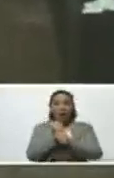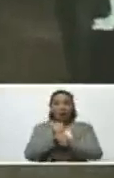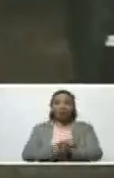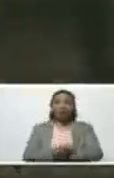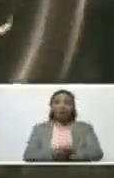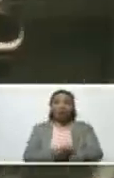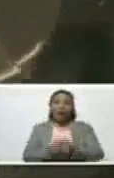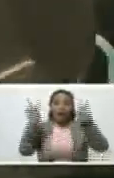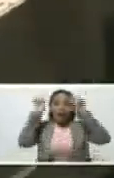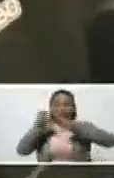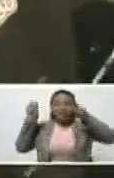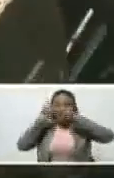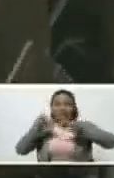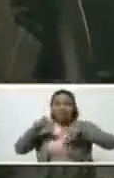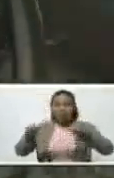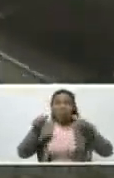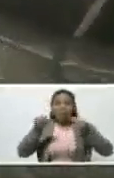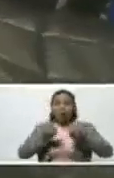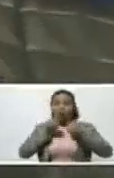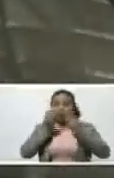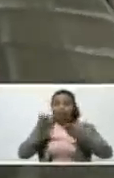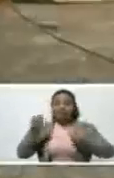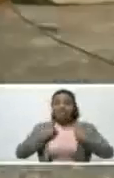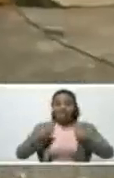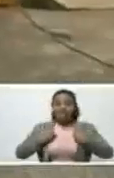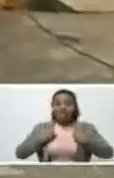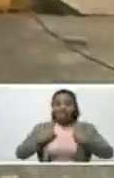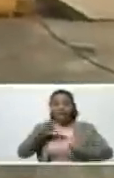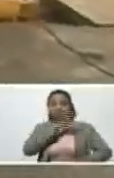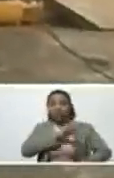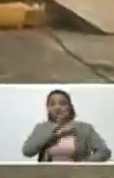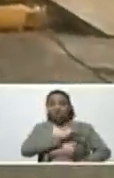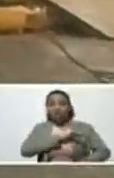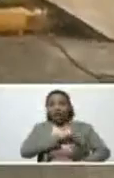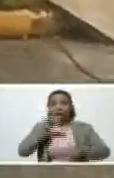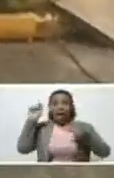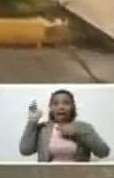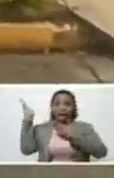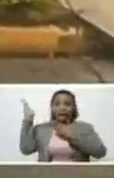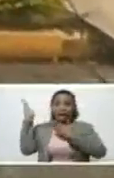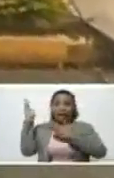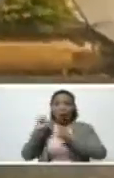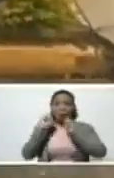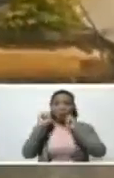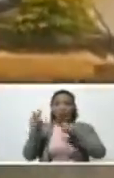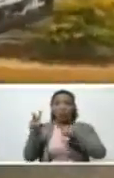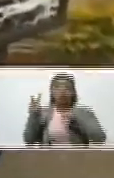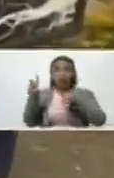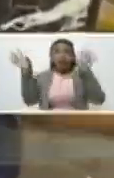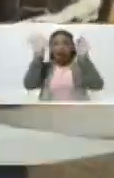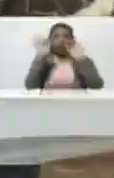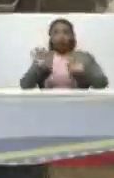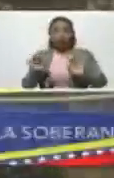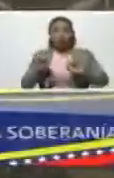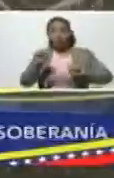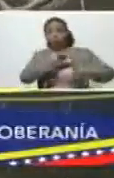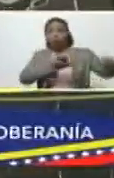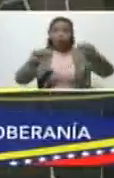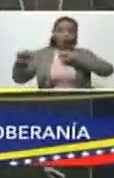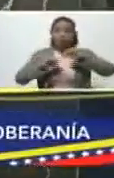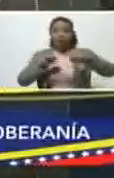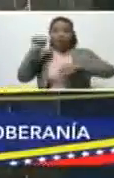e investigación para el buen vivir y la soberanía. En esta ocasión, la alternativa de movilidad para